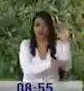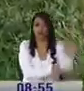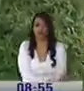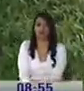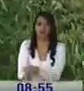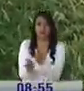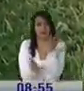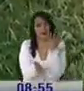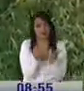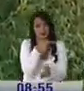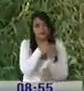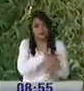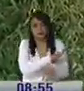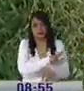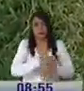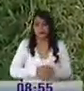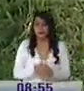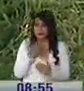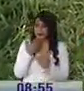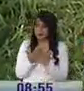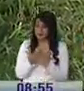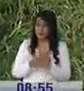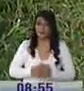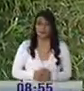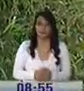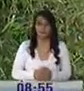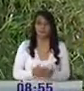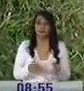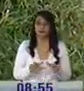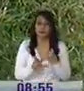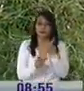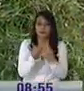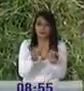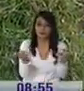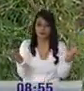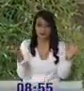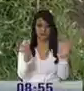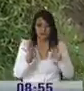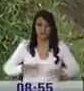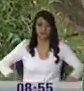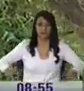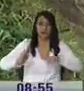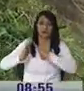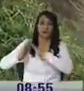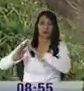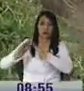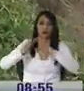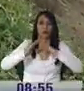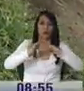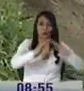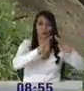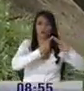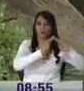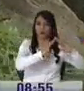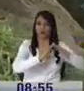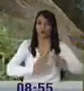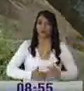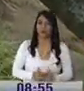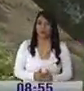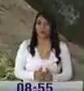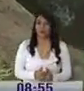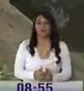Muchísimas gracias vecino Yo me encuentro por eso con más moradores de este conjunto pues como hemos escuchado la la